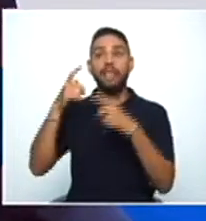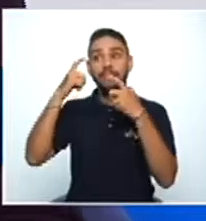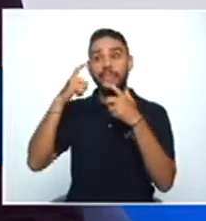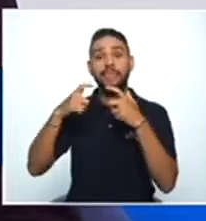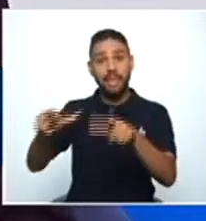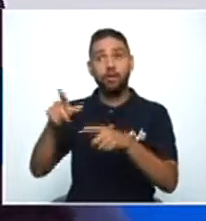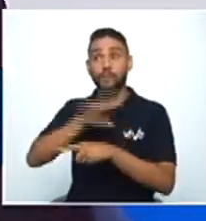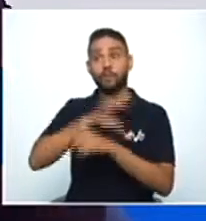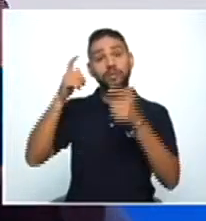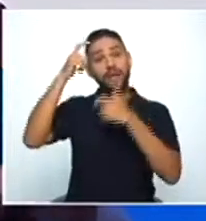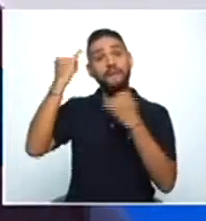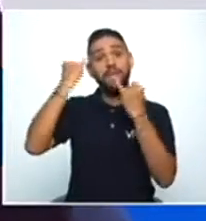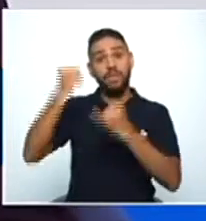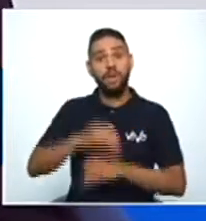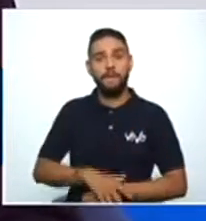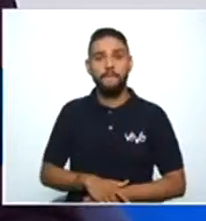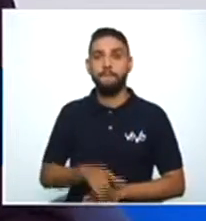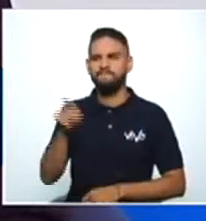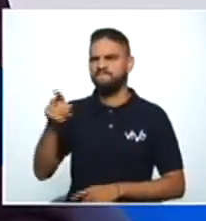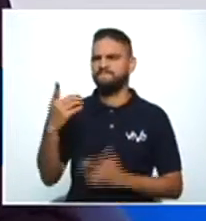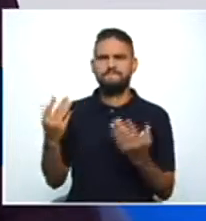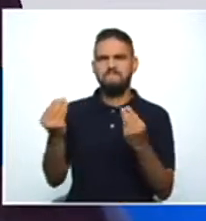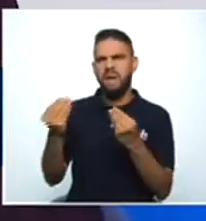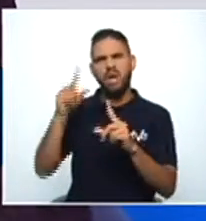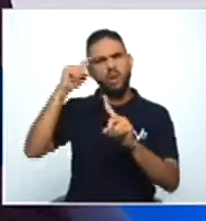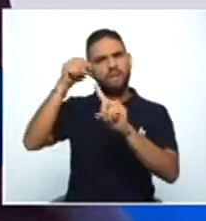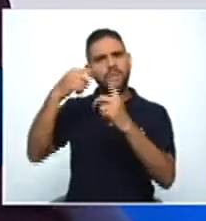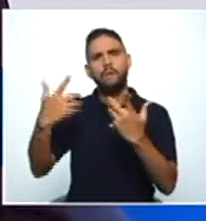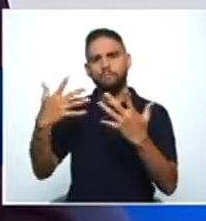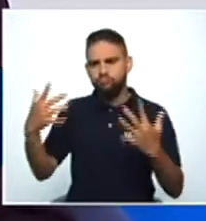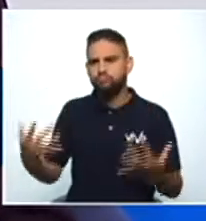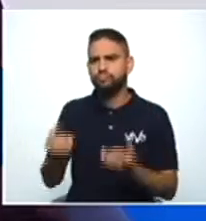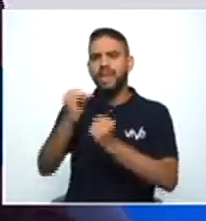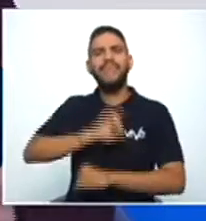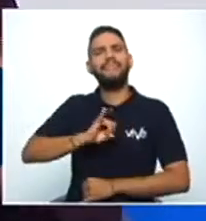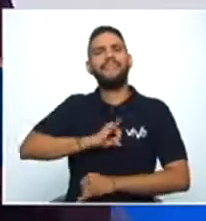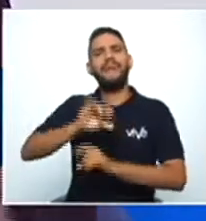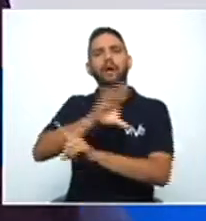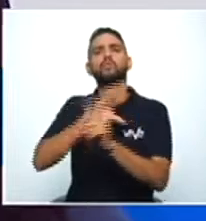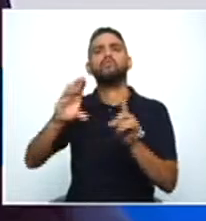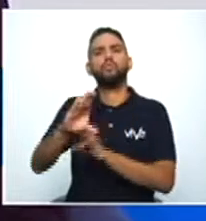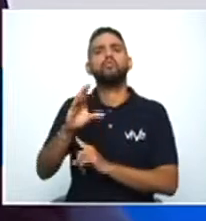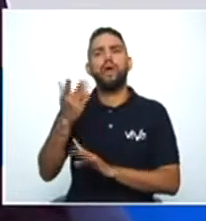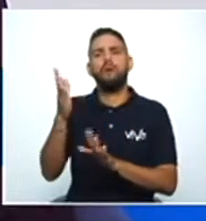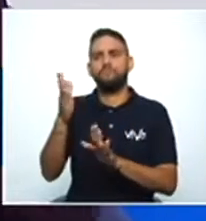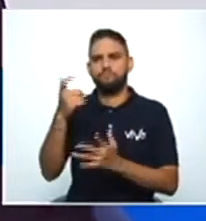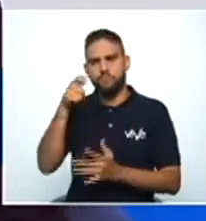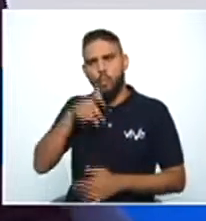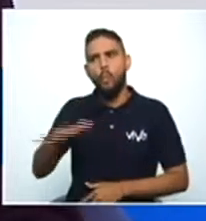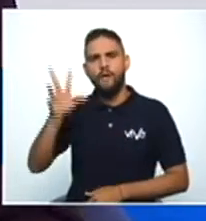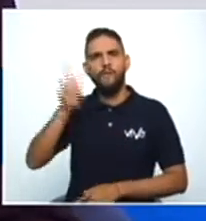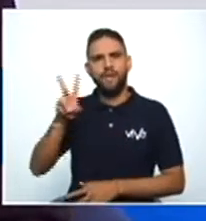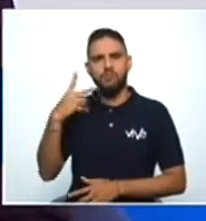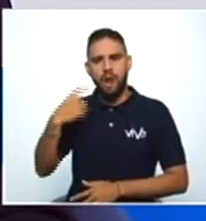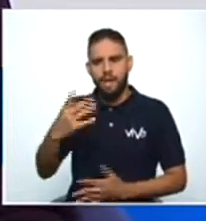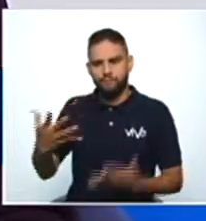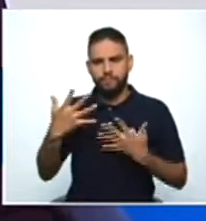cendis tiene como objeto recuperar afianzar y difundir lo que es la identidad cultural del polo venezolano mediante lo que es la edición